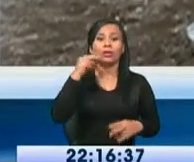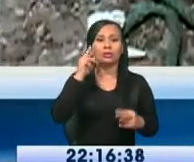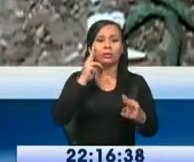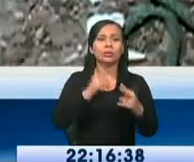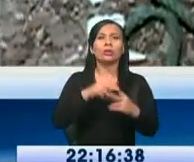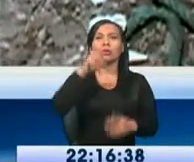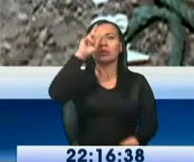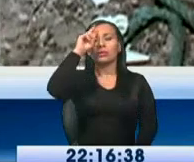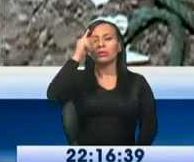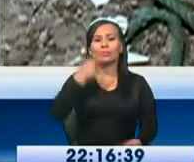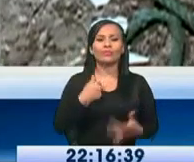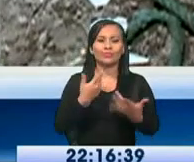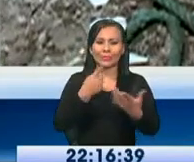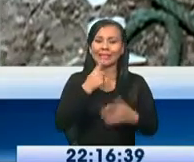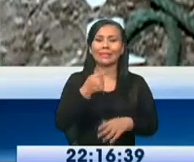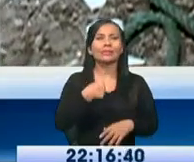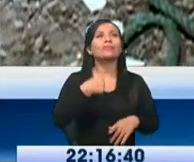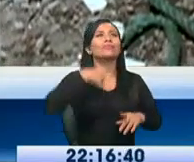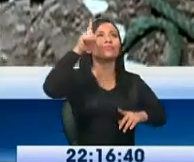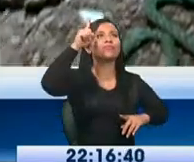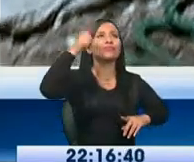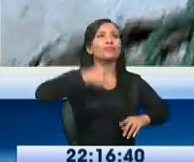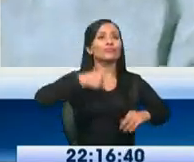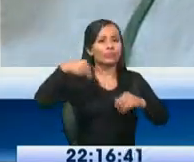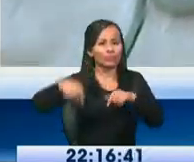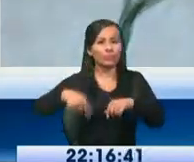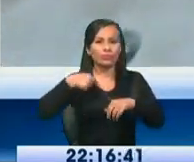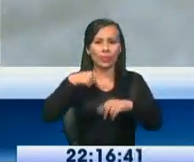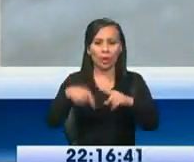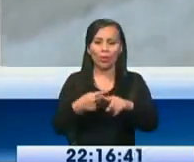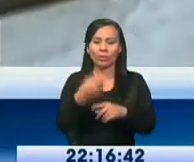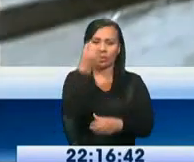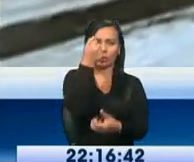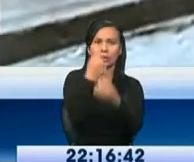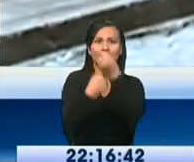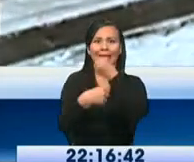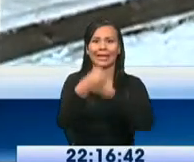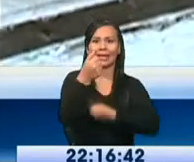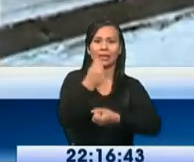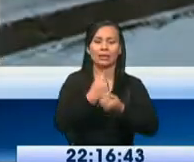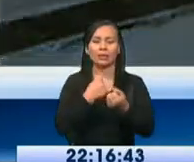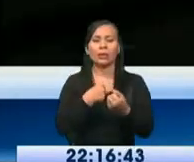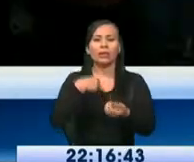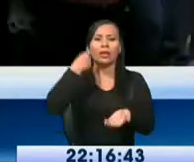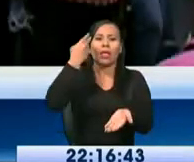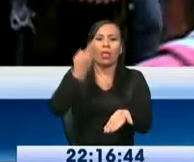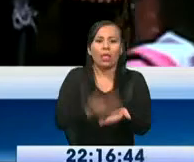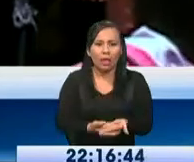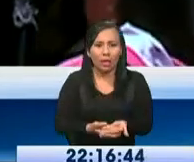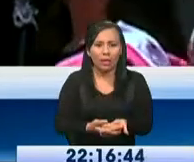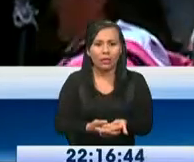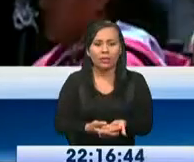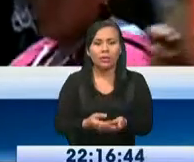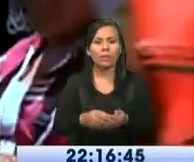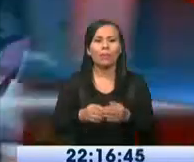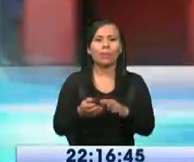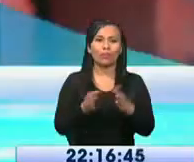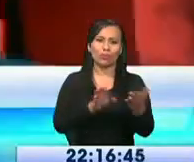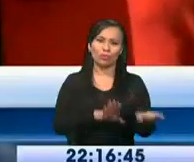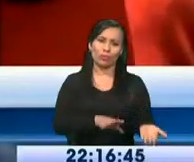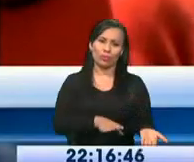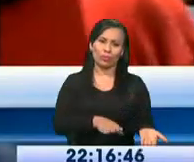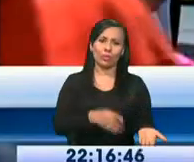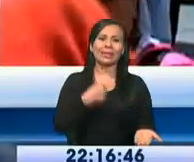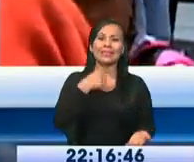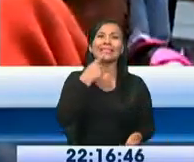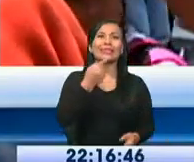conocimiento, se ofreció a ingresar. Cuando bajaba, perdió el equilibrio y cayó quedando inconsciente. De ahí el señor de rojo viene y dice, yo me voy a